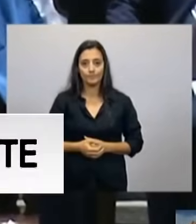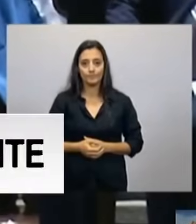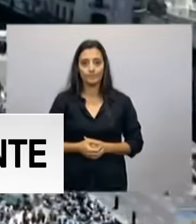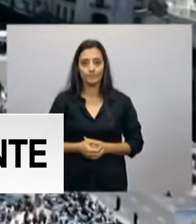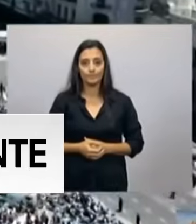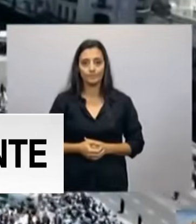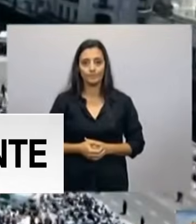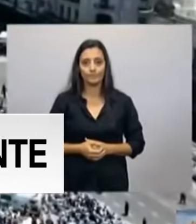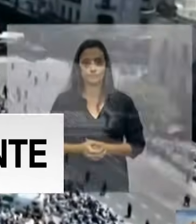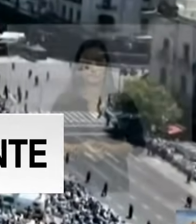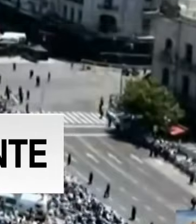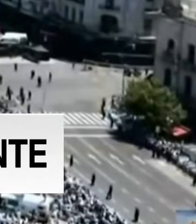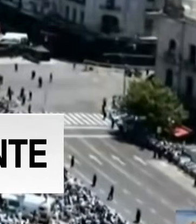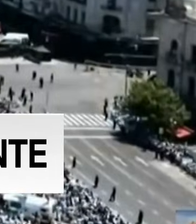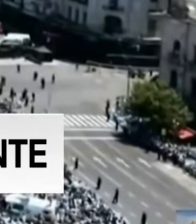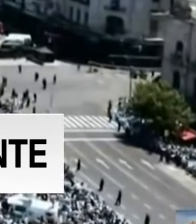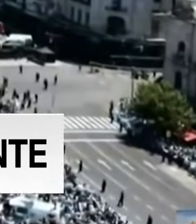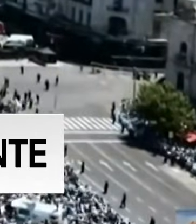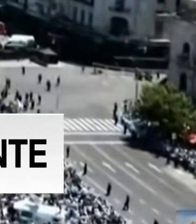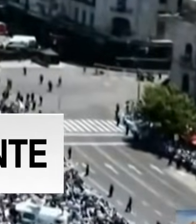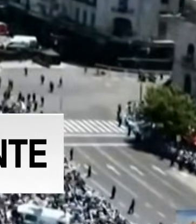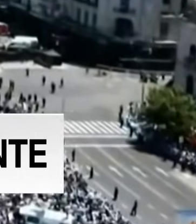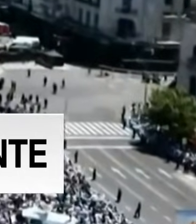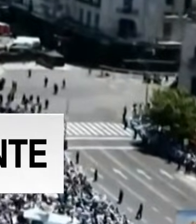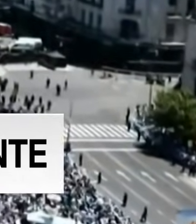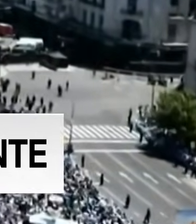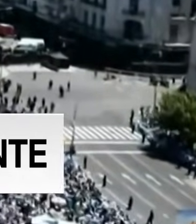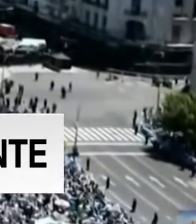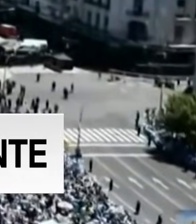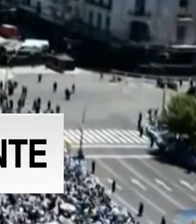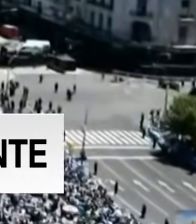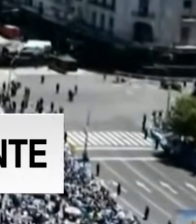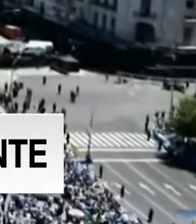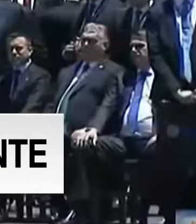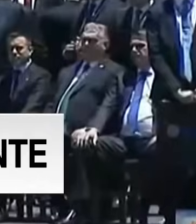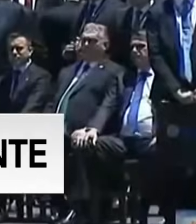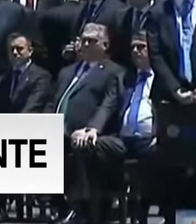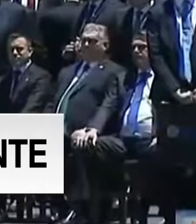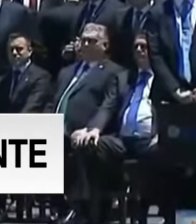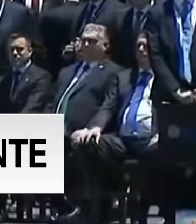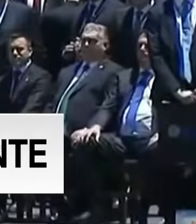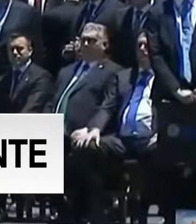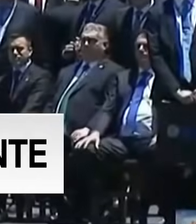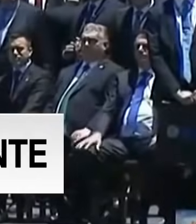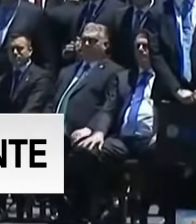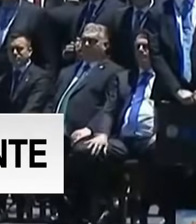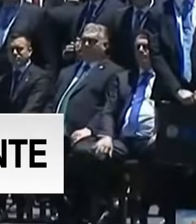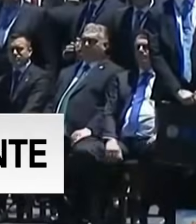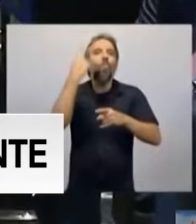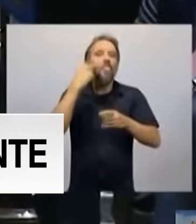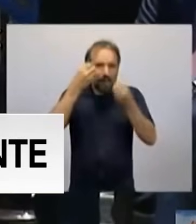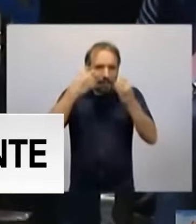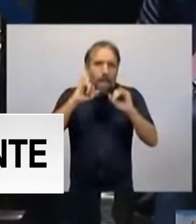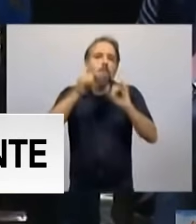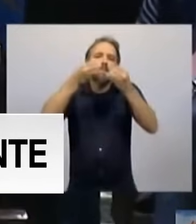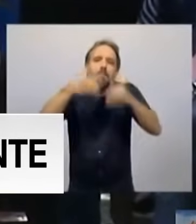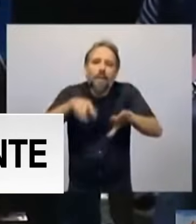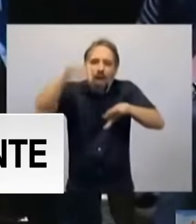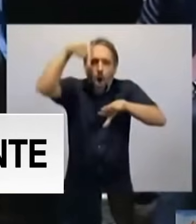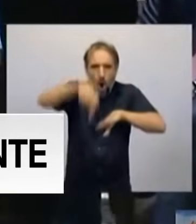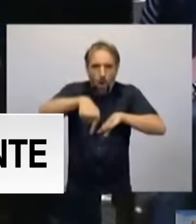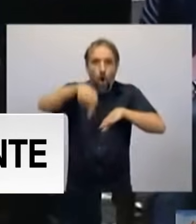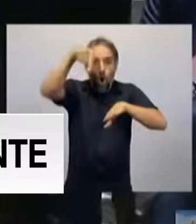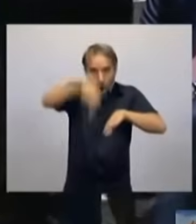Era apenas el primer discurso de Javier Milei como presidente de Argentina y a pesar de la negativa noticia que entregaba el nuevo mandatario,